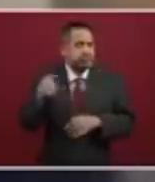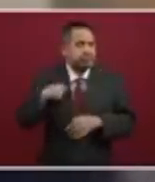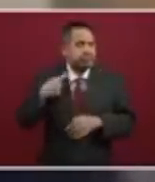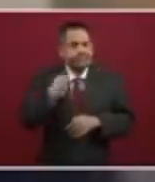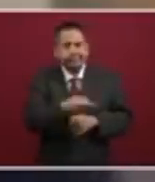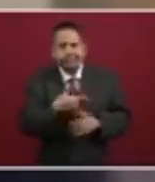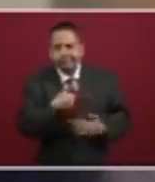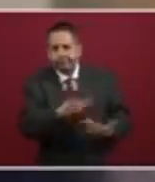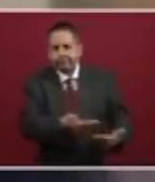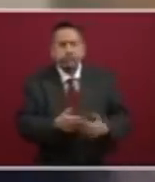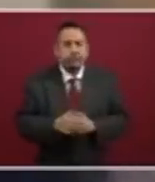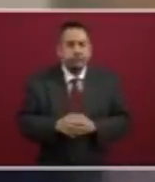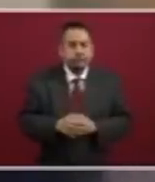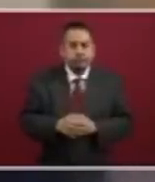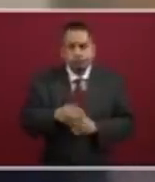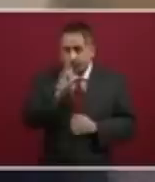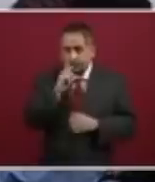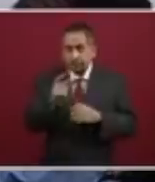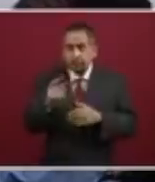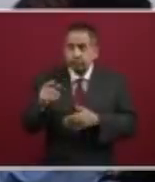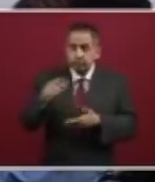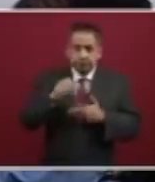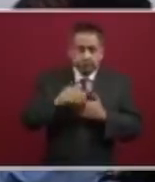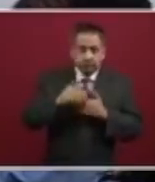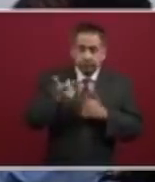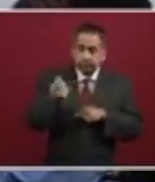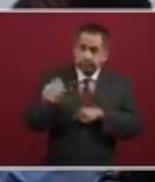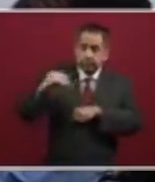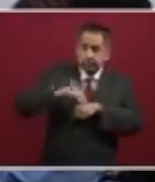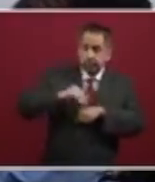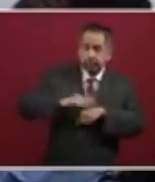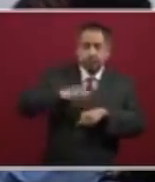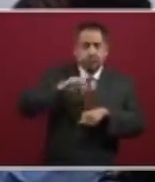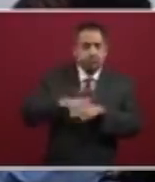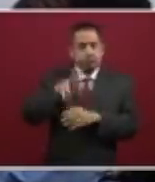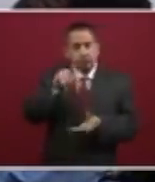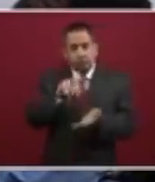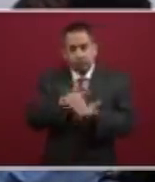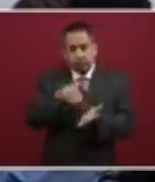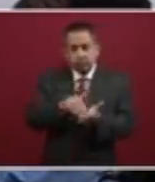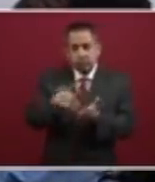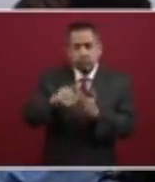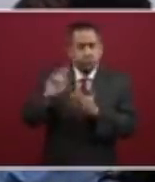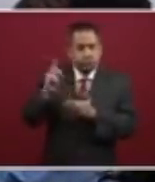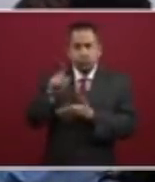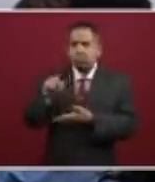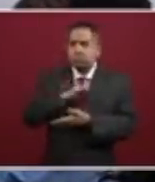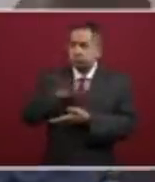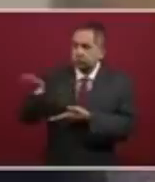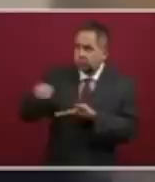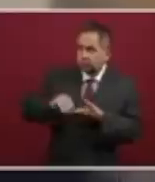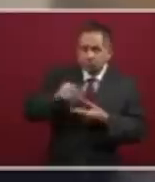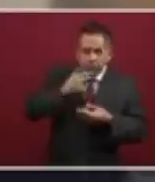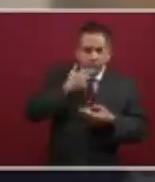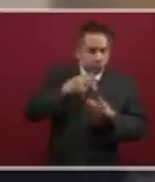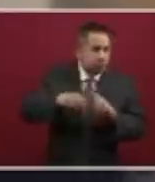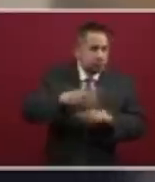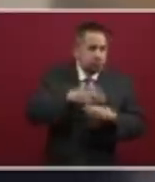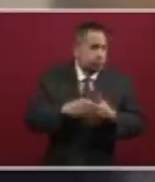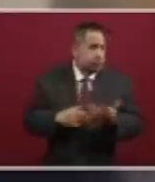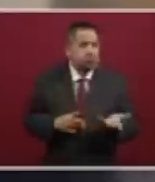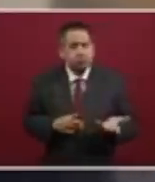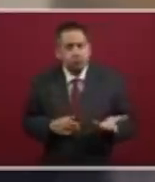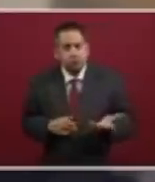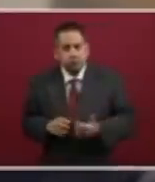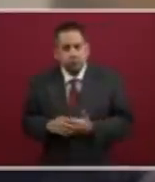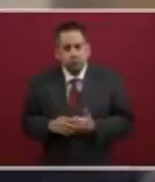Además, se aumenta el monto a 8 mil millones de dólares. Pasa que